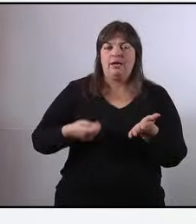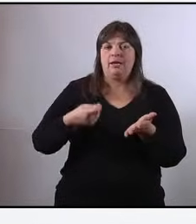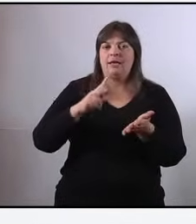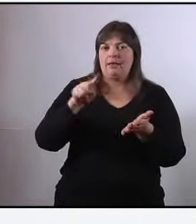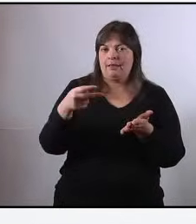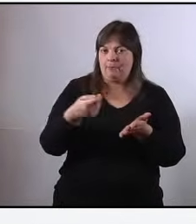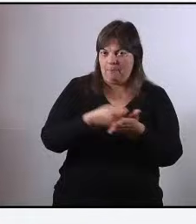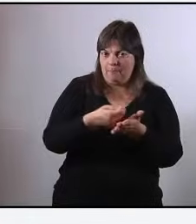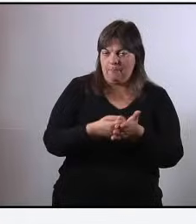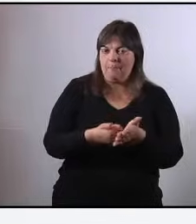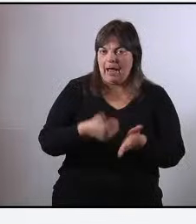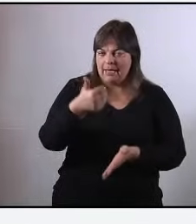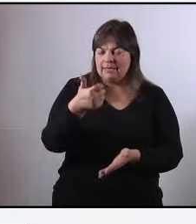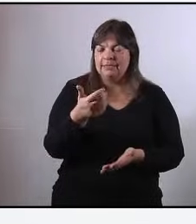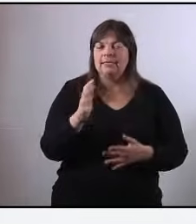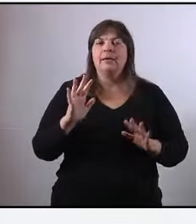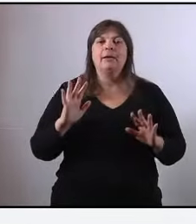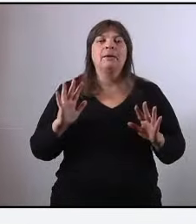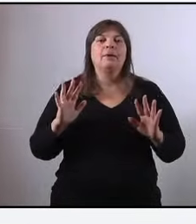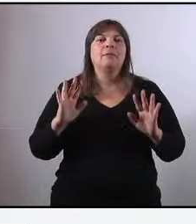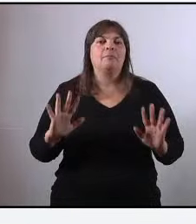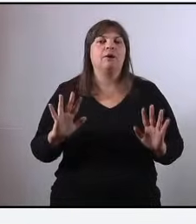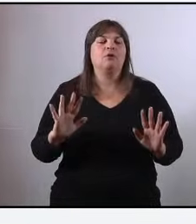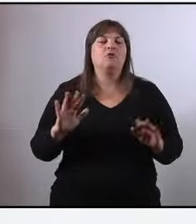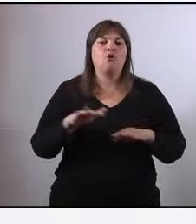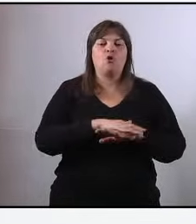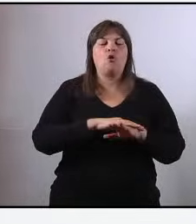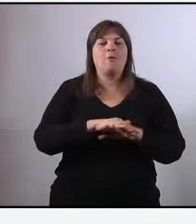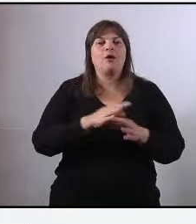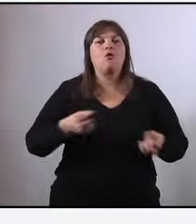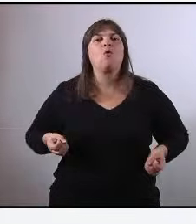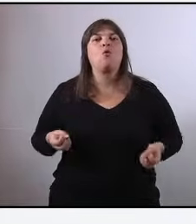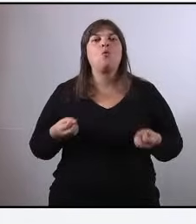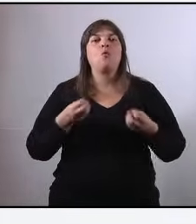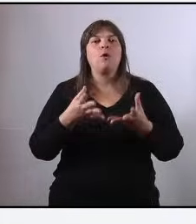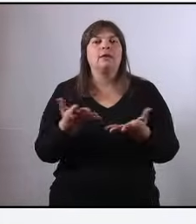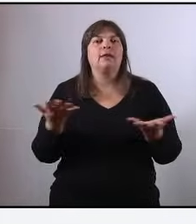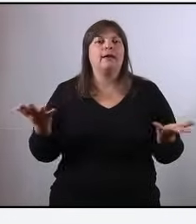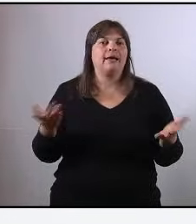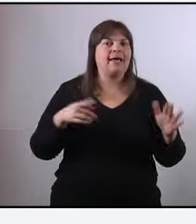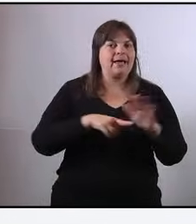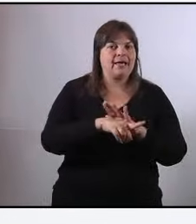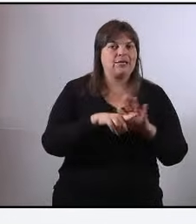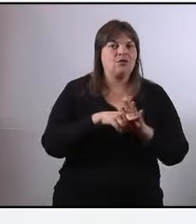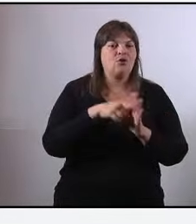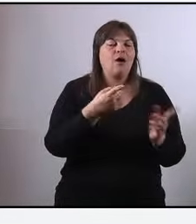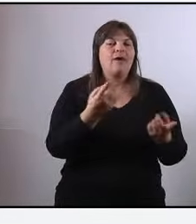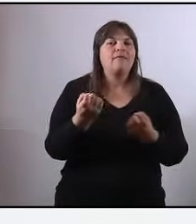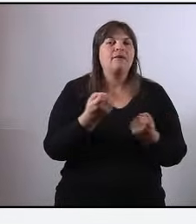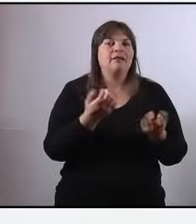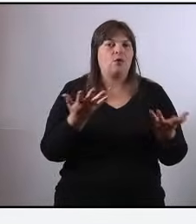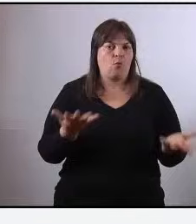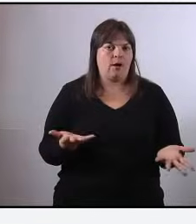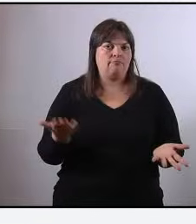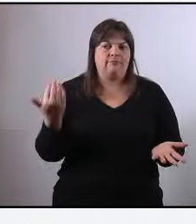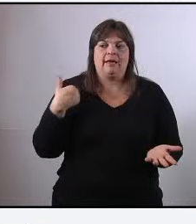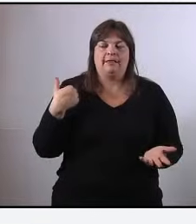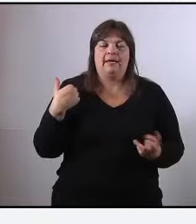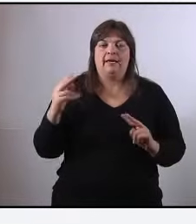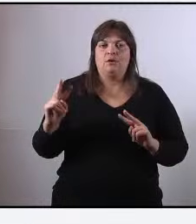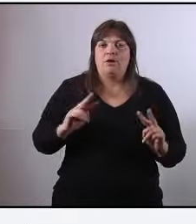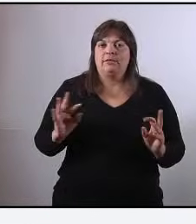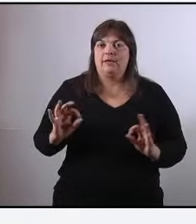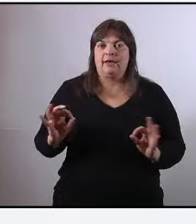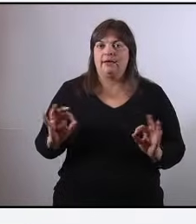más, pero sobre todo lo que tiene que trasladar el Gobierno es cuáles son los trámites que quedan. Y ayer tampoco nos respondió a